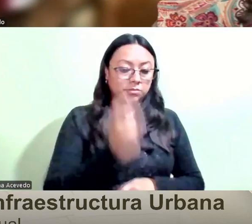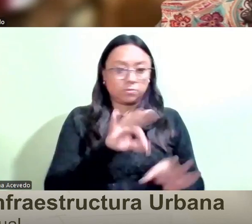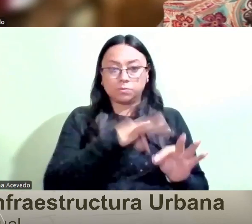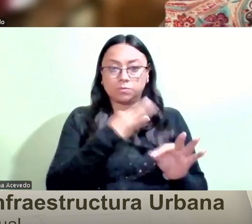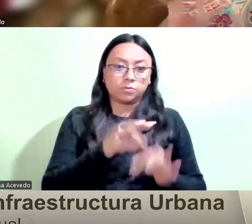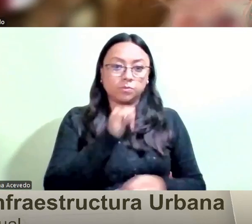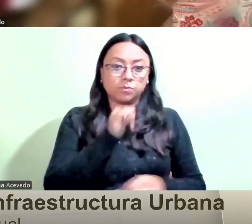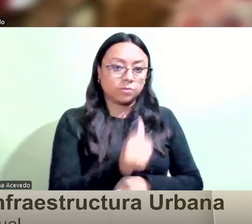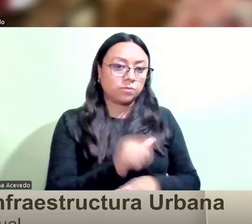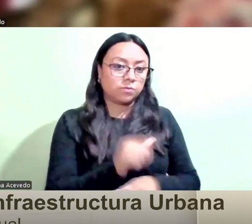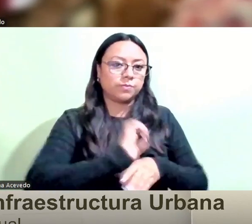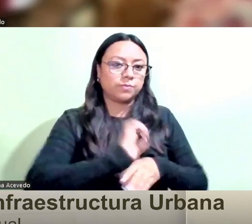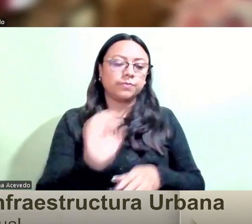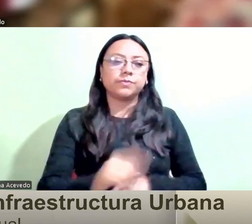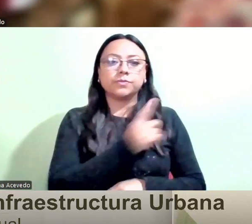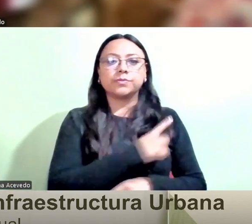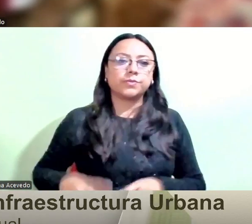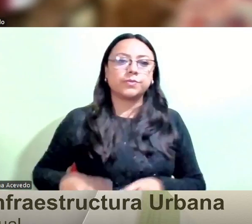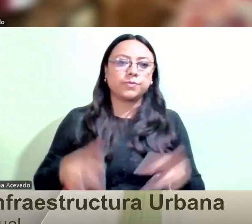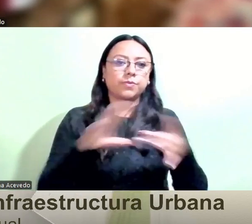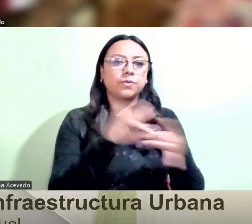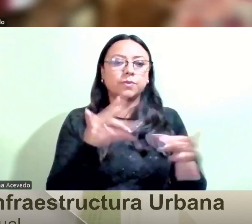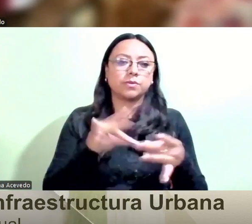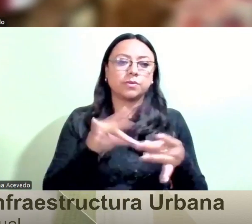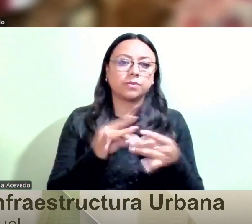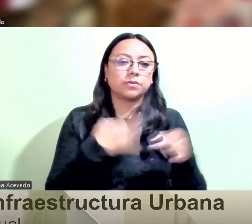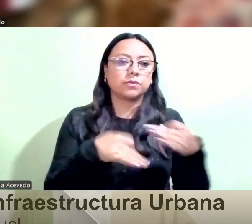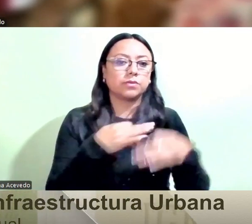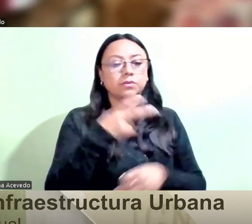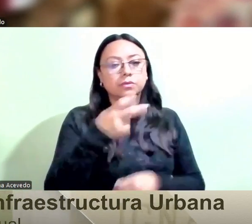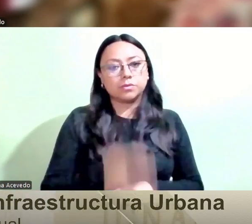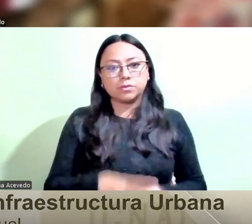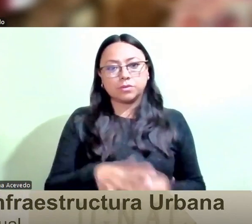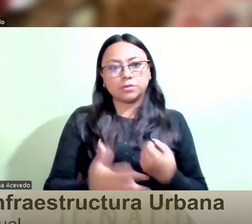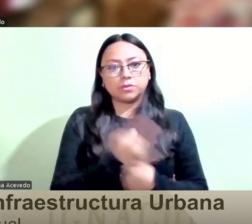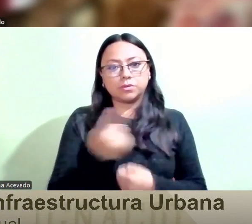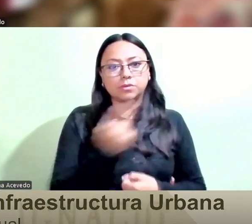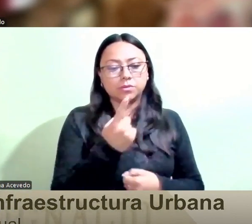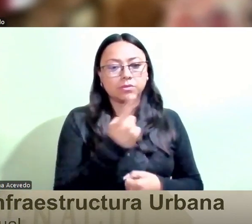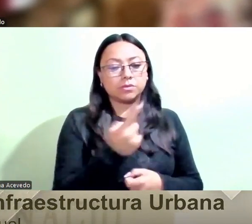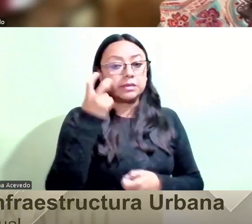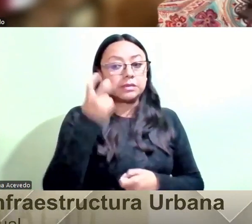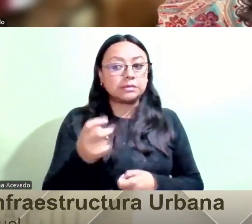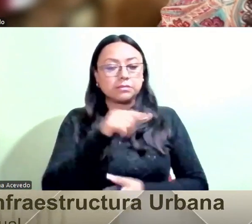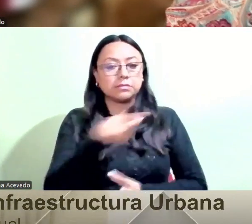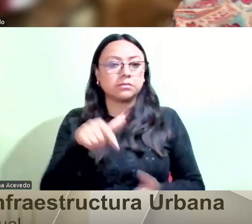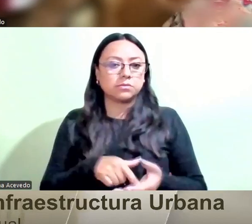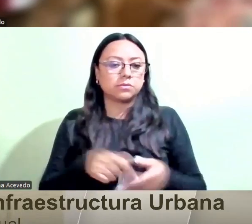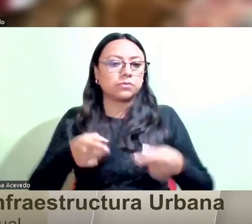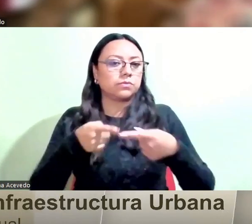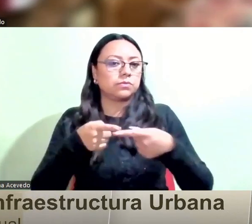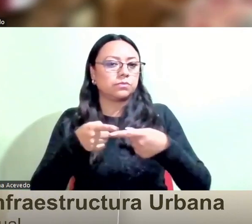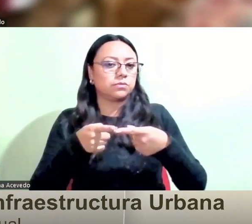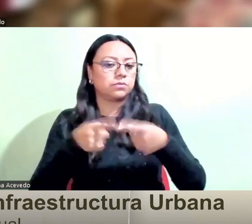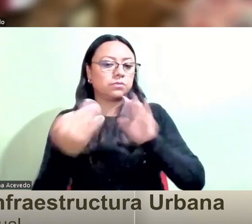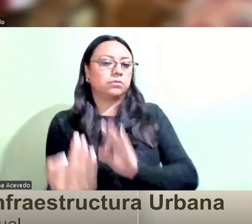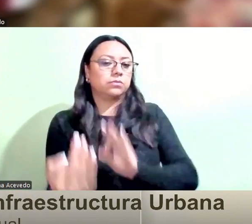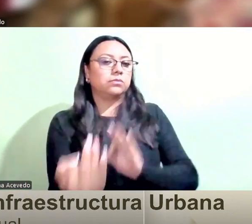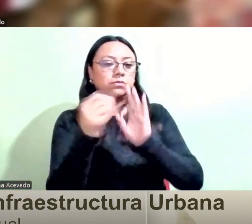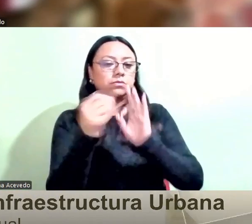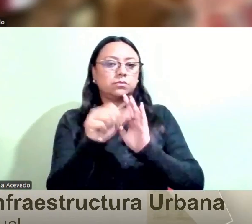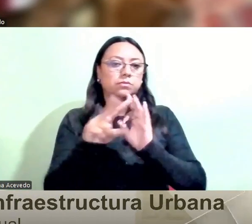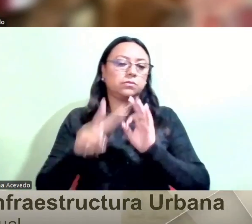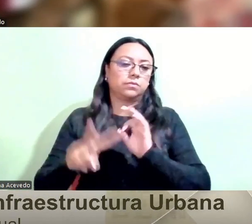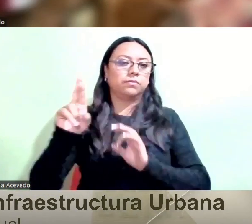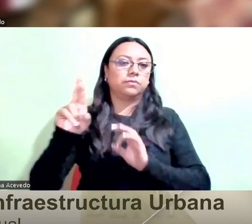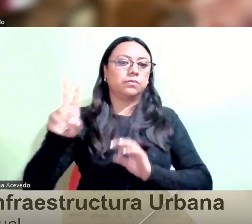debe señalarse que se hace alusión a la misma en virtud de que el inmueble se localiza justo en la esquina con frente a esta avenida Rubén Darío, lo cual sirve